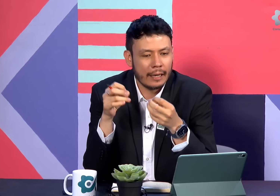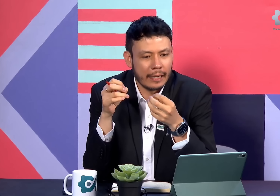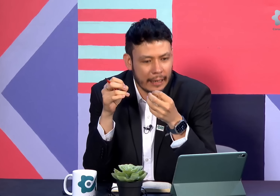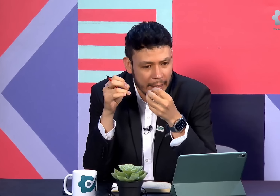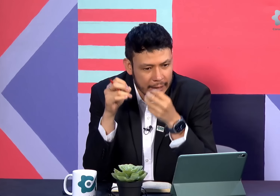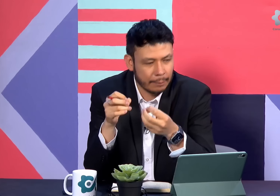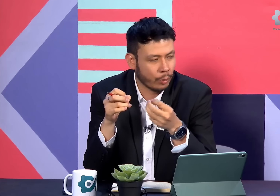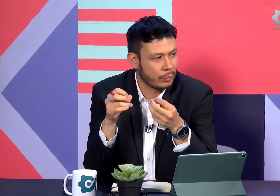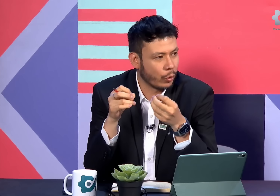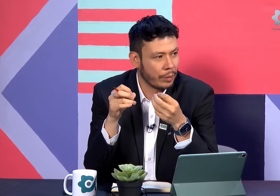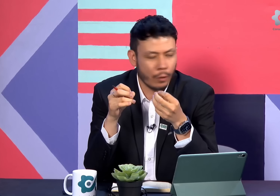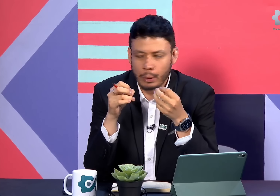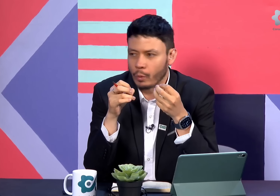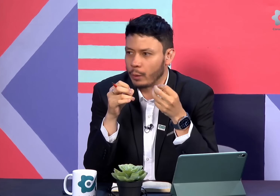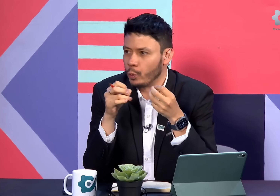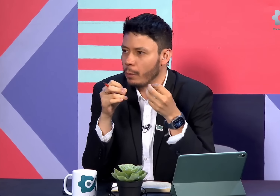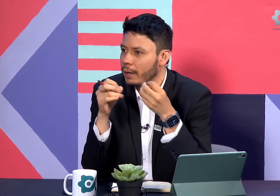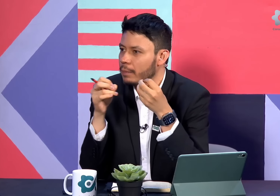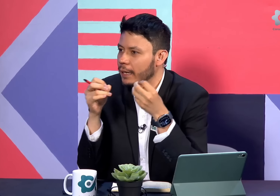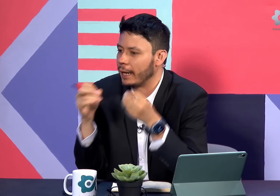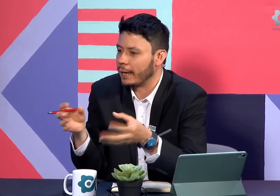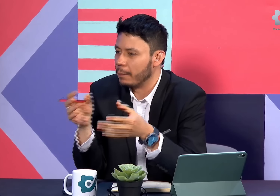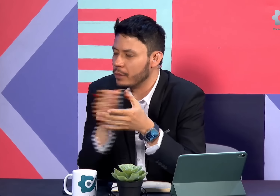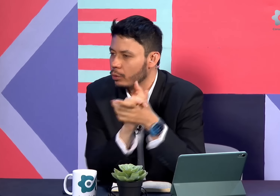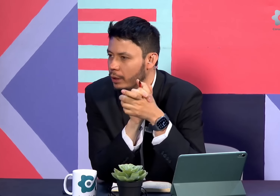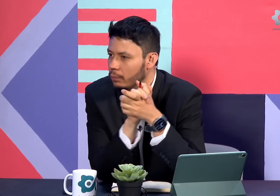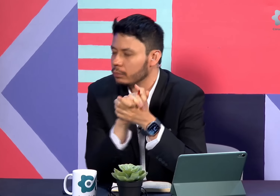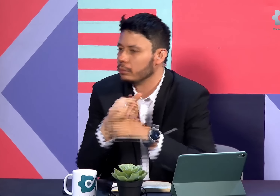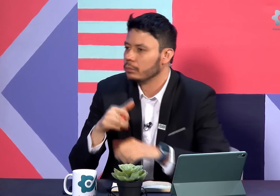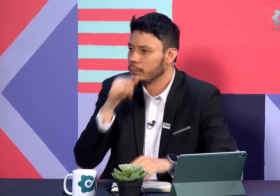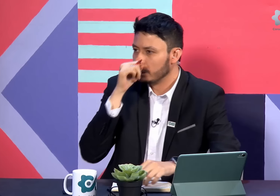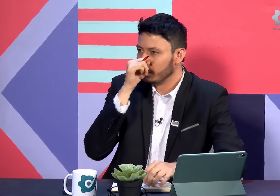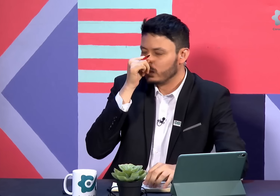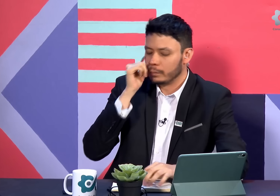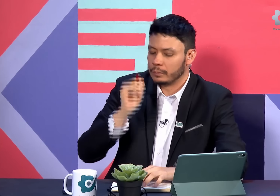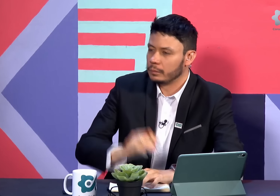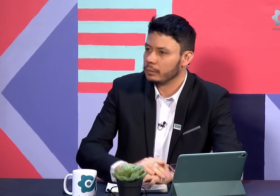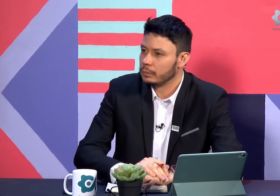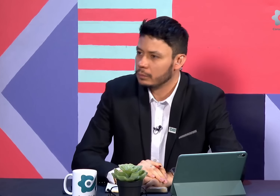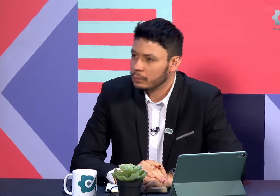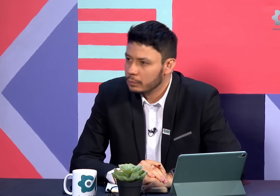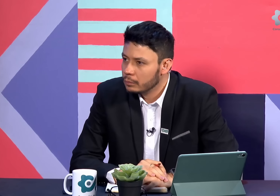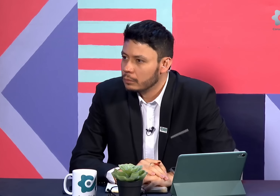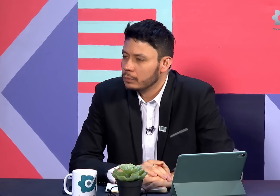votar este próximo domingo 1 de junio. A ver, mi querida Karen, empiezo contigo. Híjole, hay